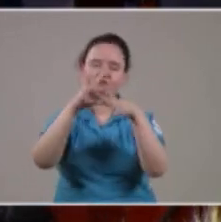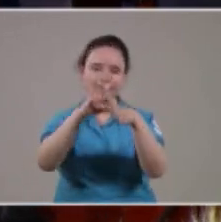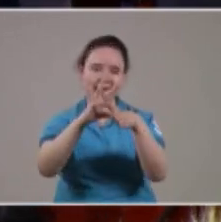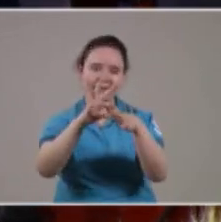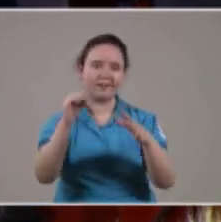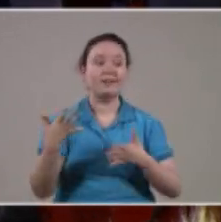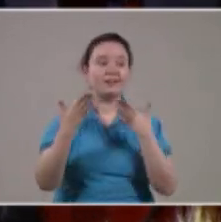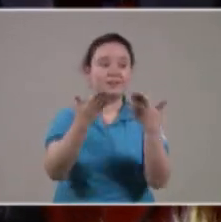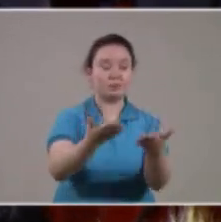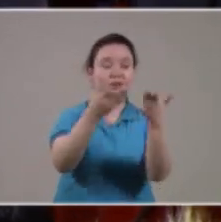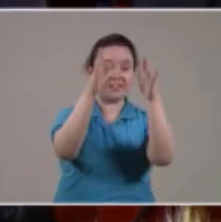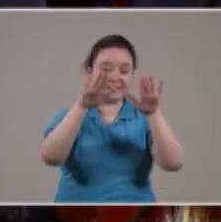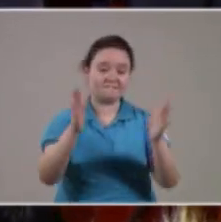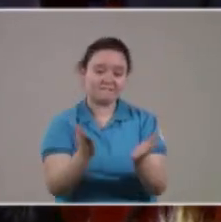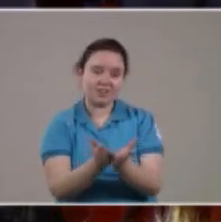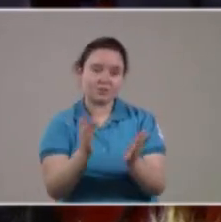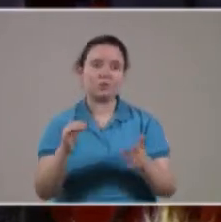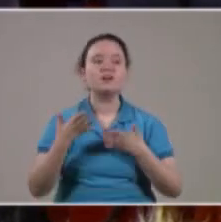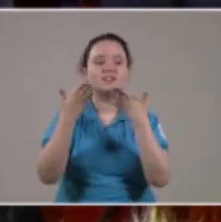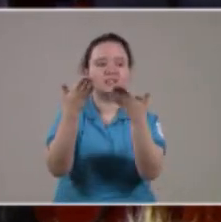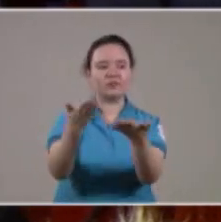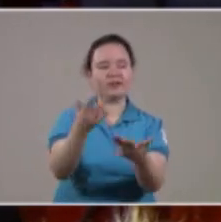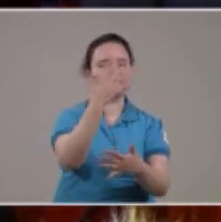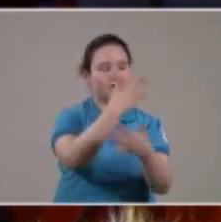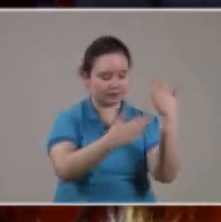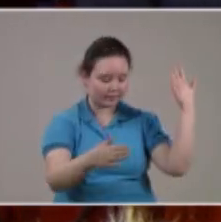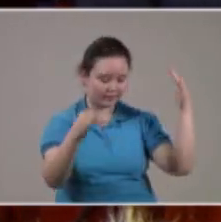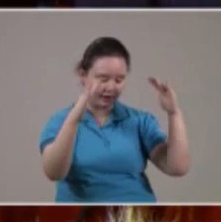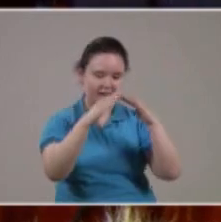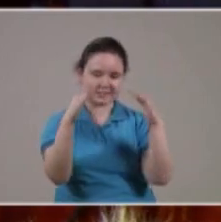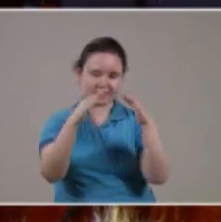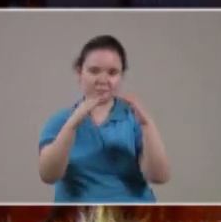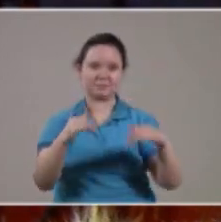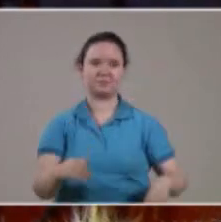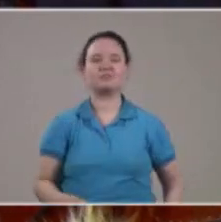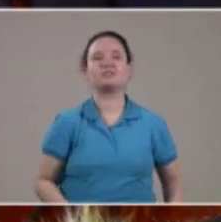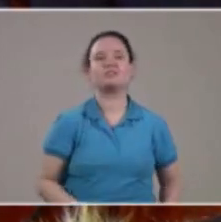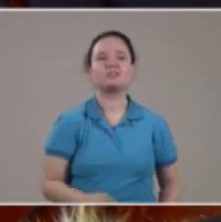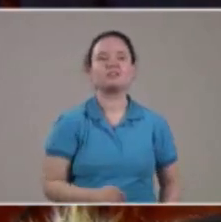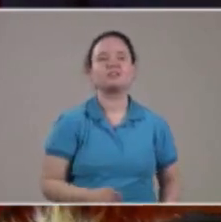voy a dar un frasco de vino y se lo van a llevar a su casa.